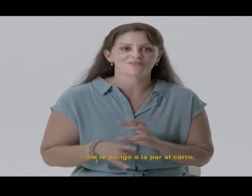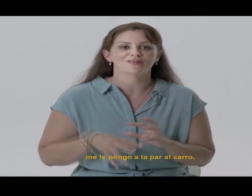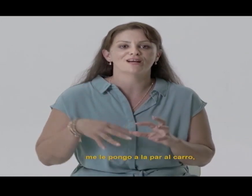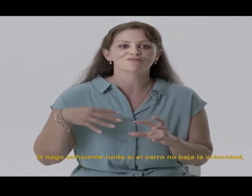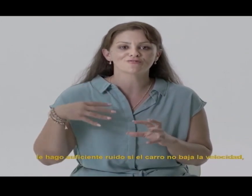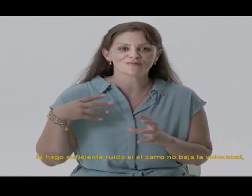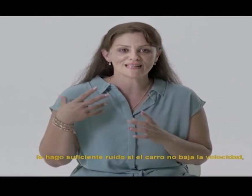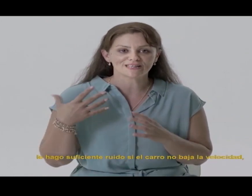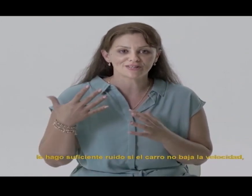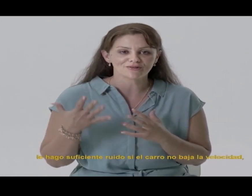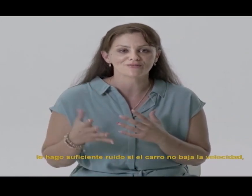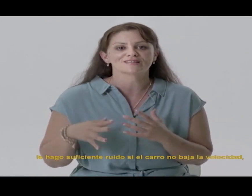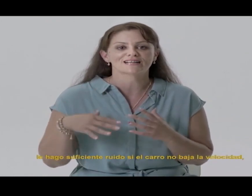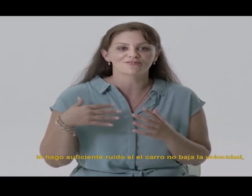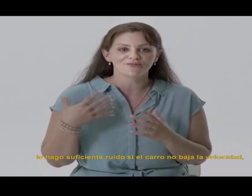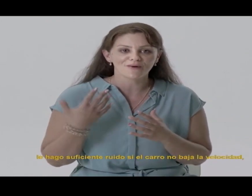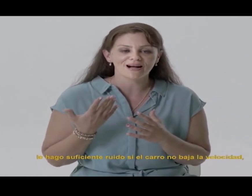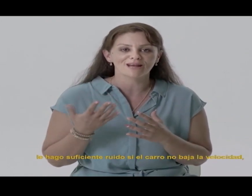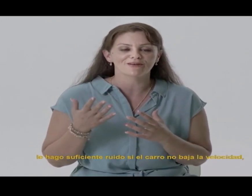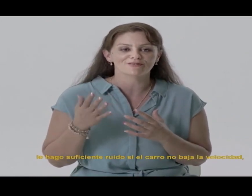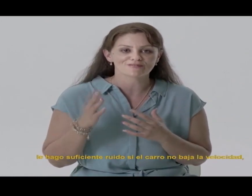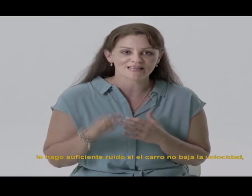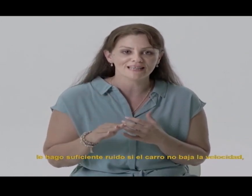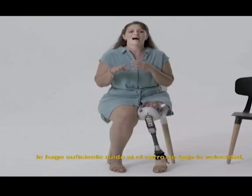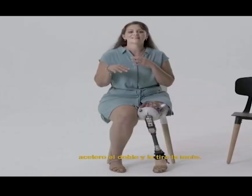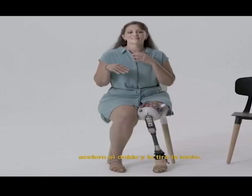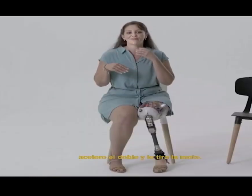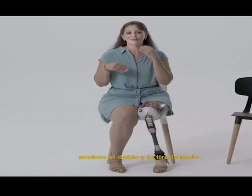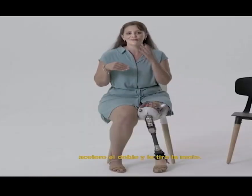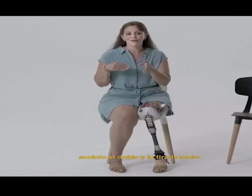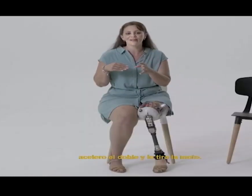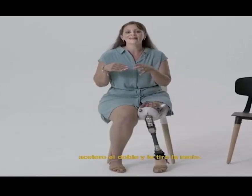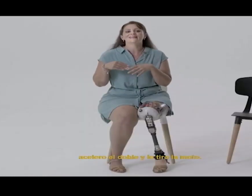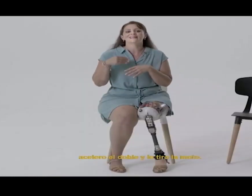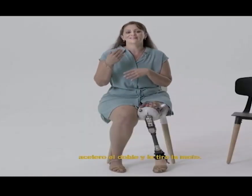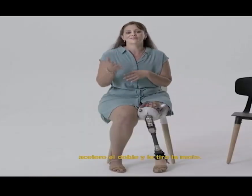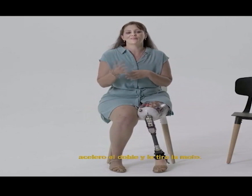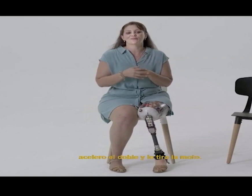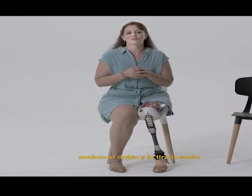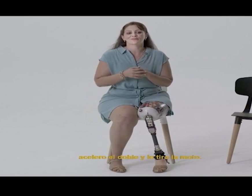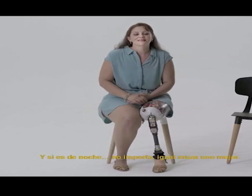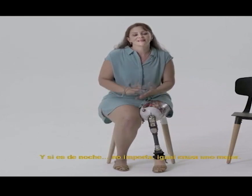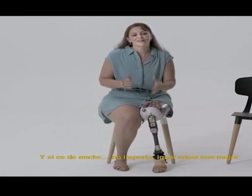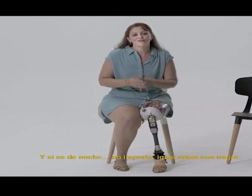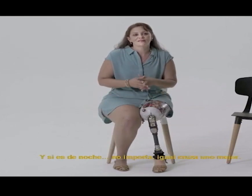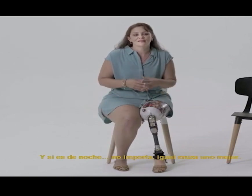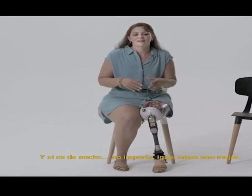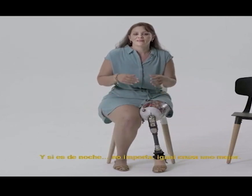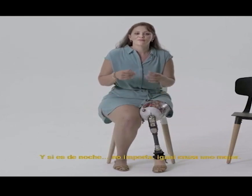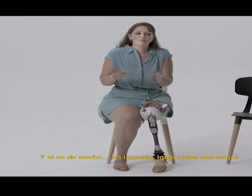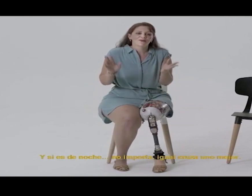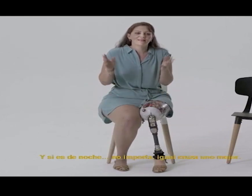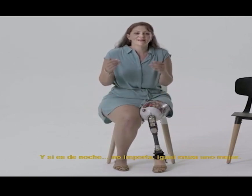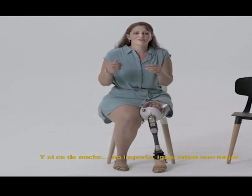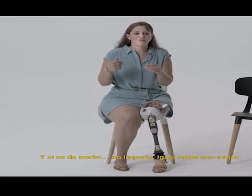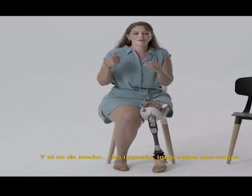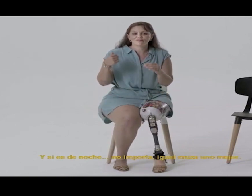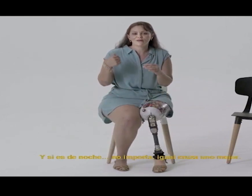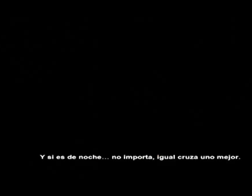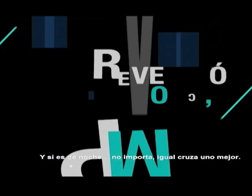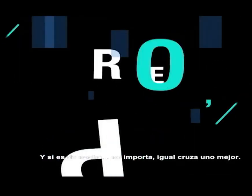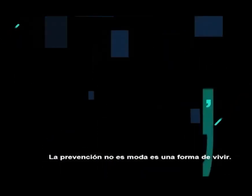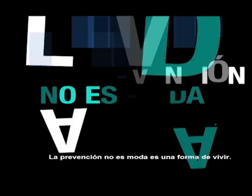al carro, le hago suficiente ruido. Si el carro no baja la velocidad, acelero el doble y le tiro la moto. Y si es de noche, no importa,